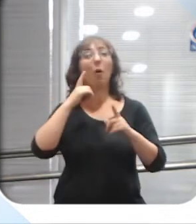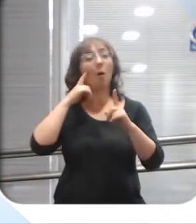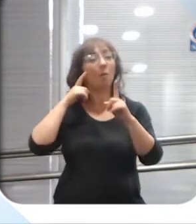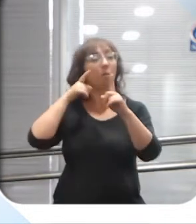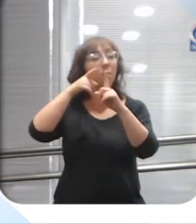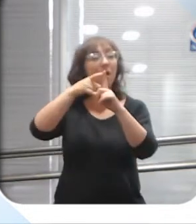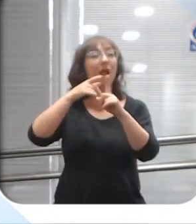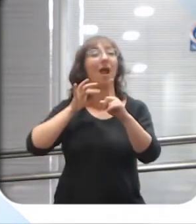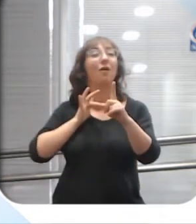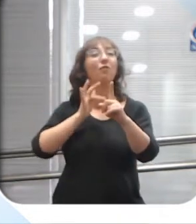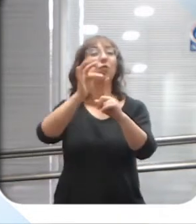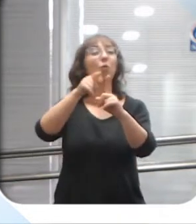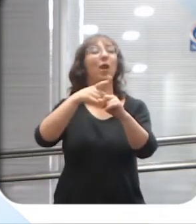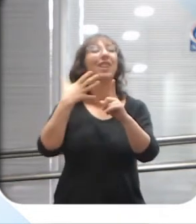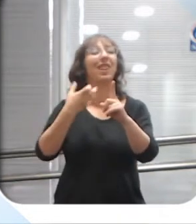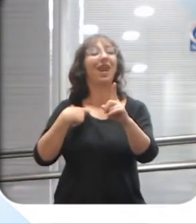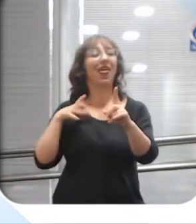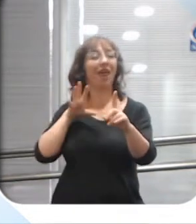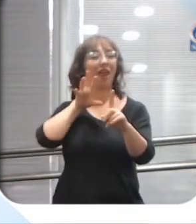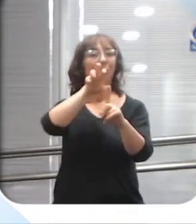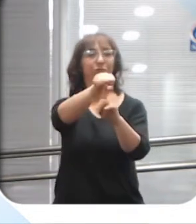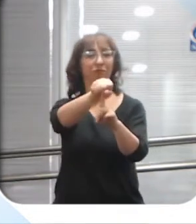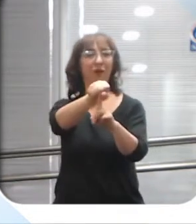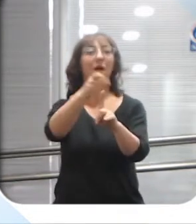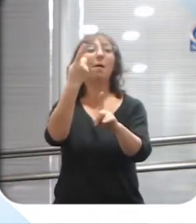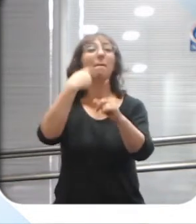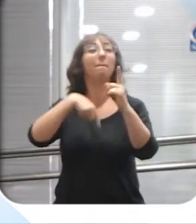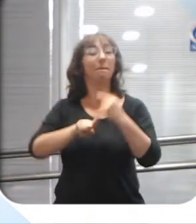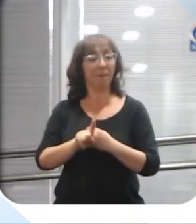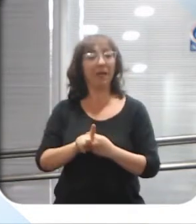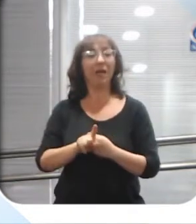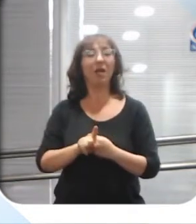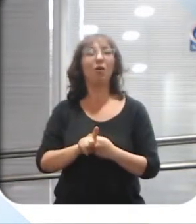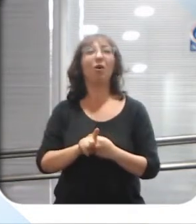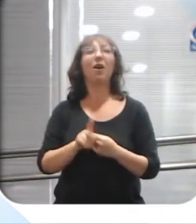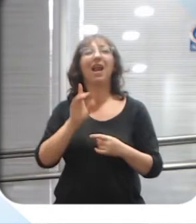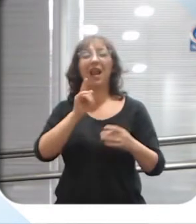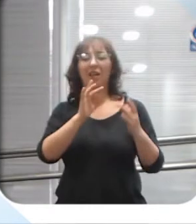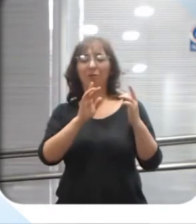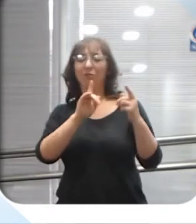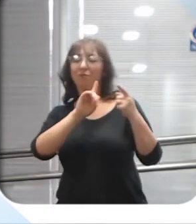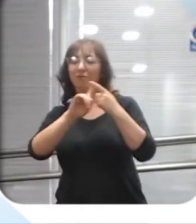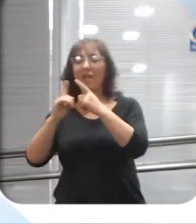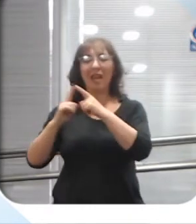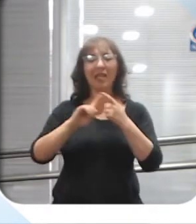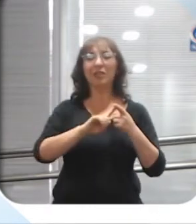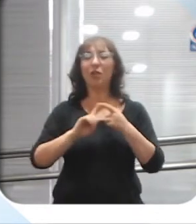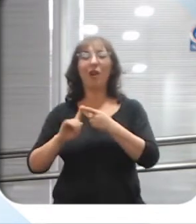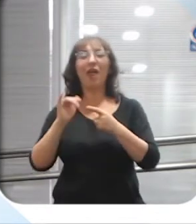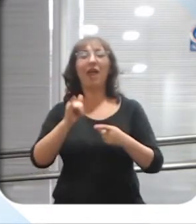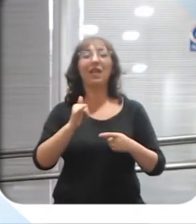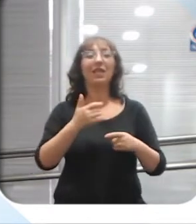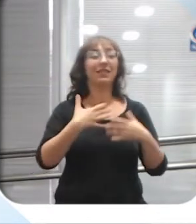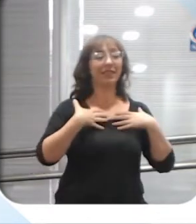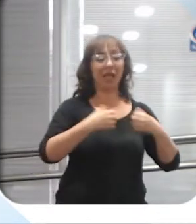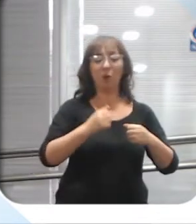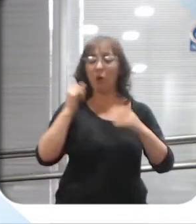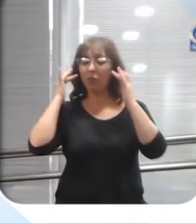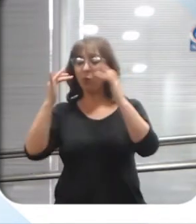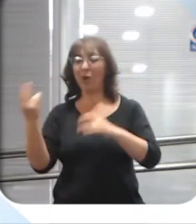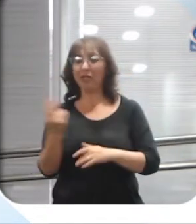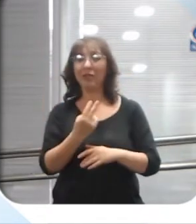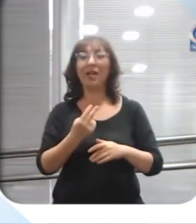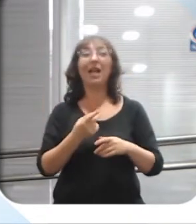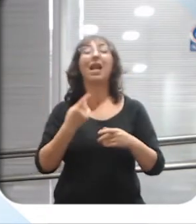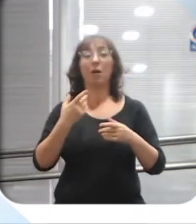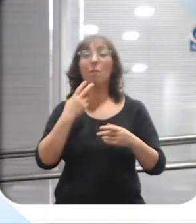los objetivos a lo que queríamos llegar, pero sobre todo en la interrelación que tiene la salud y la educación, ¿sí? La declaratoria